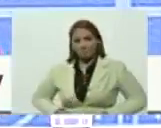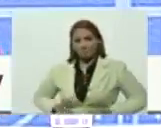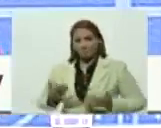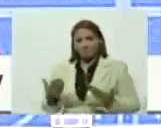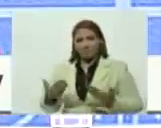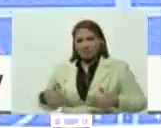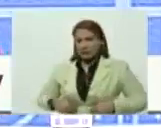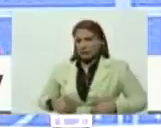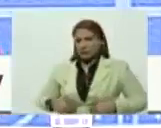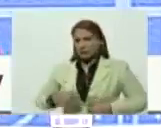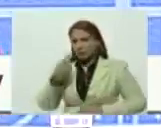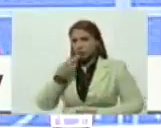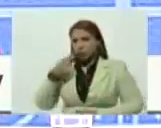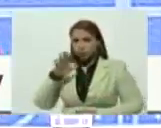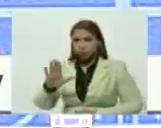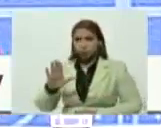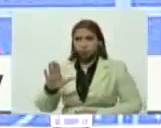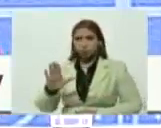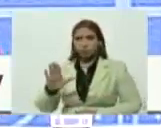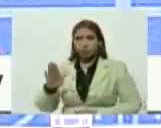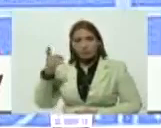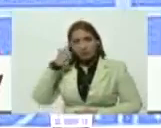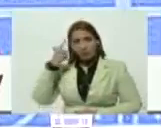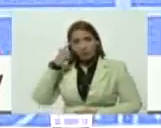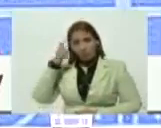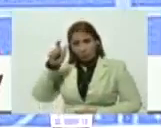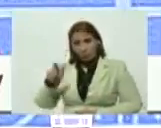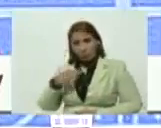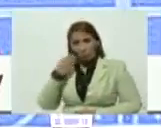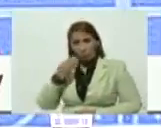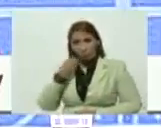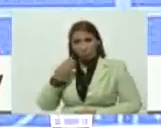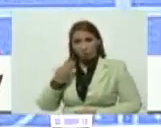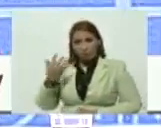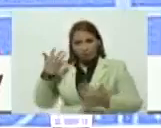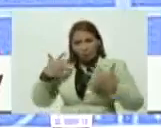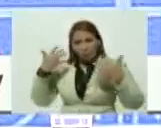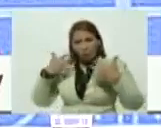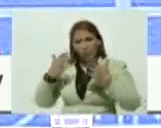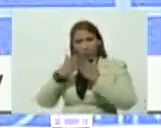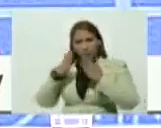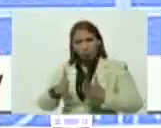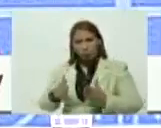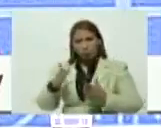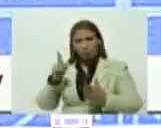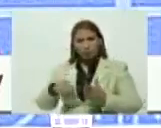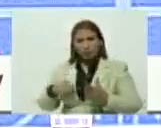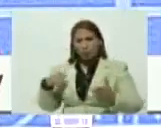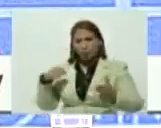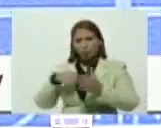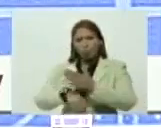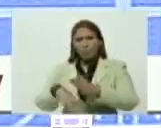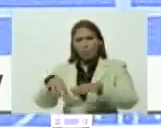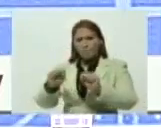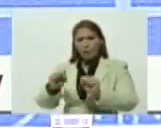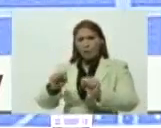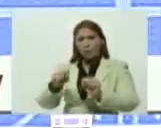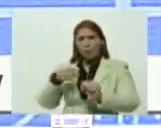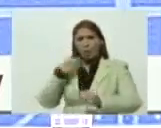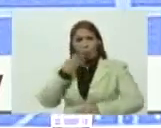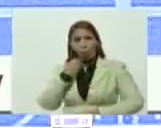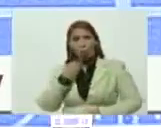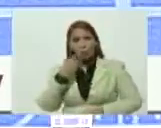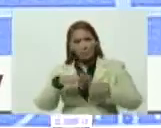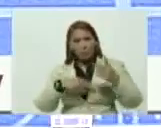empeño y todo nuestro compromiso, y sabemos que un joven que se forma, presidente, un joven que estudia, es un golpe al imperio. Un joven que